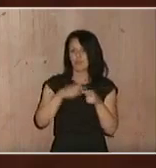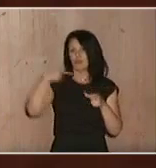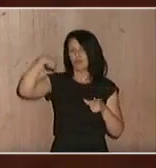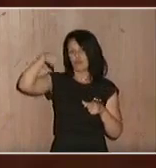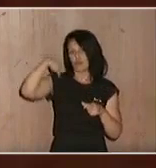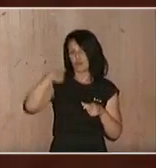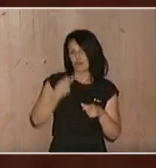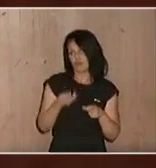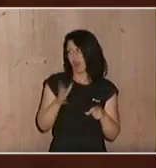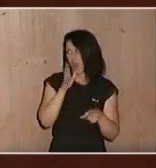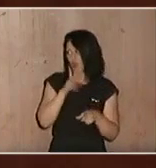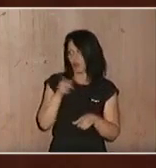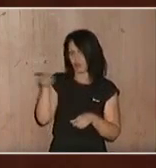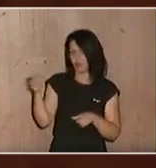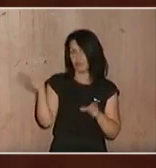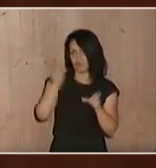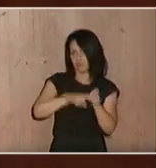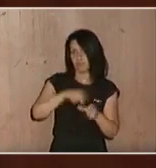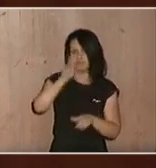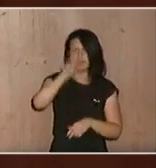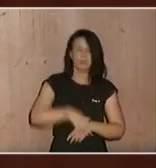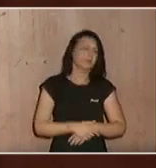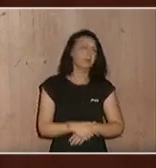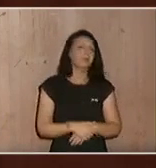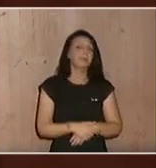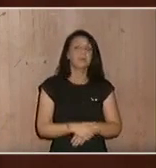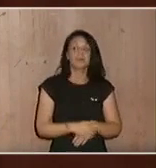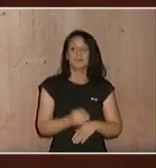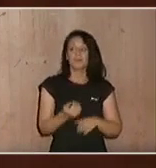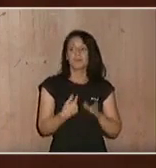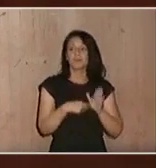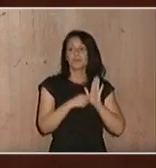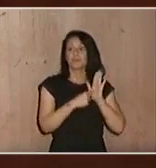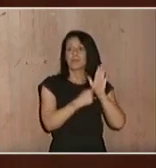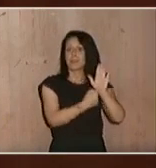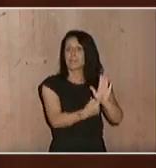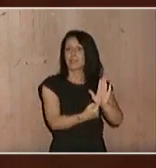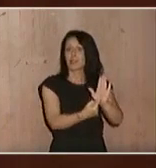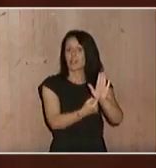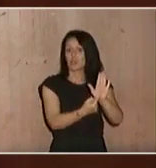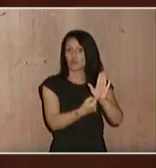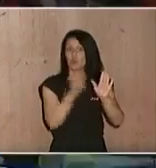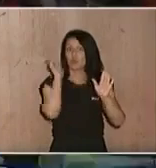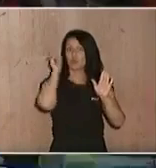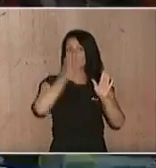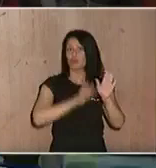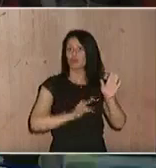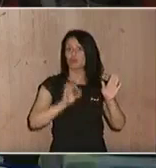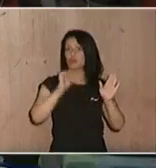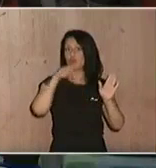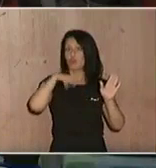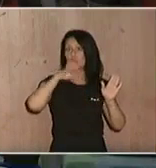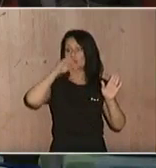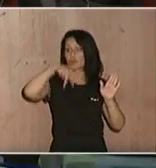el suyo. La carta de presentación del doctor Thompson como catedrático